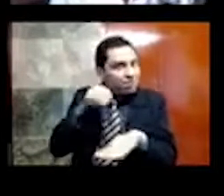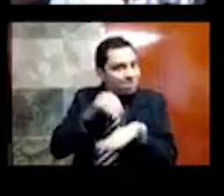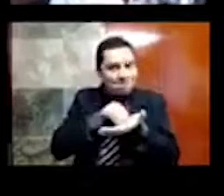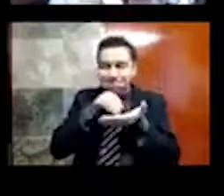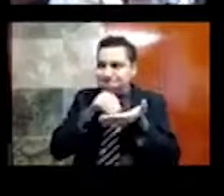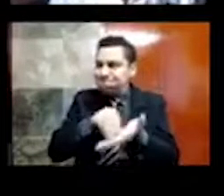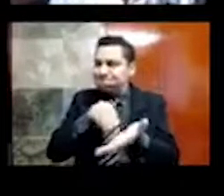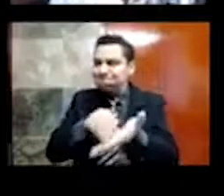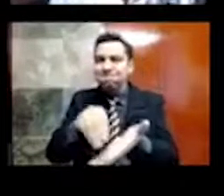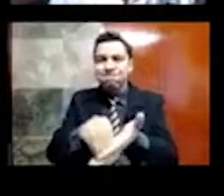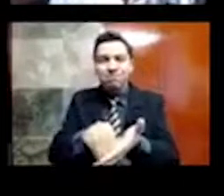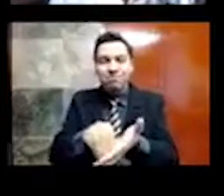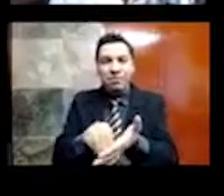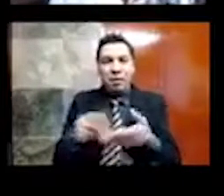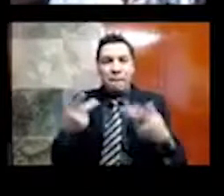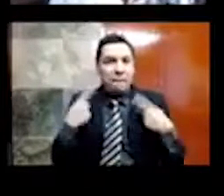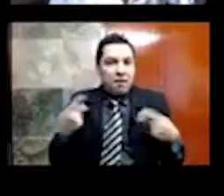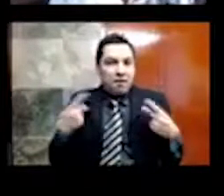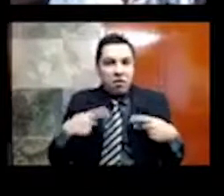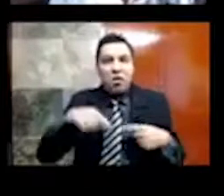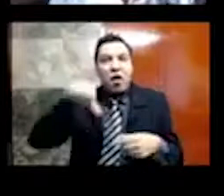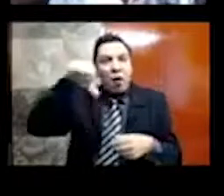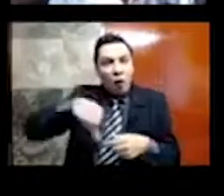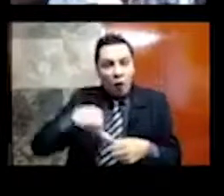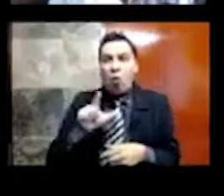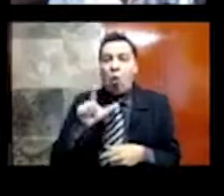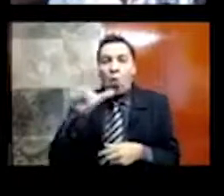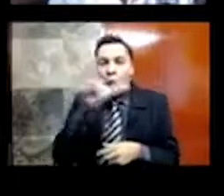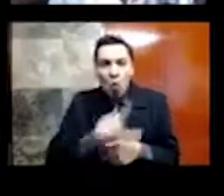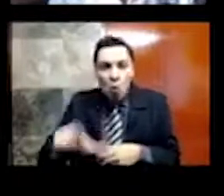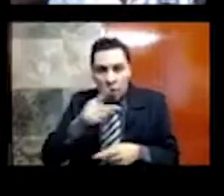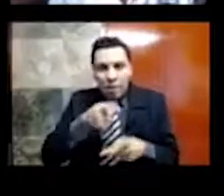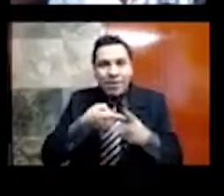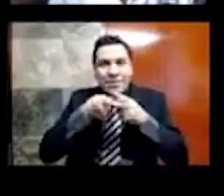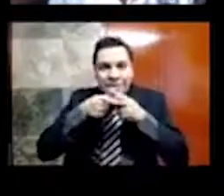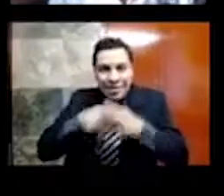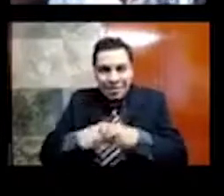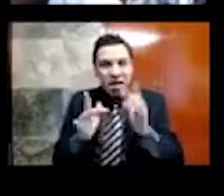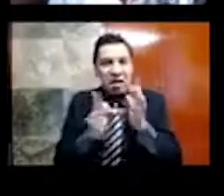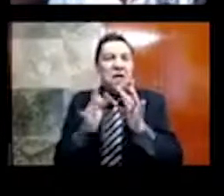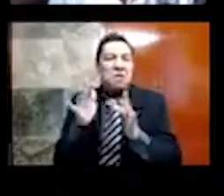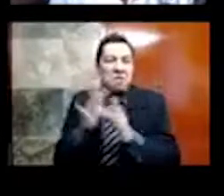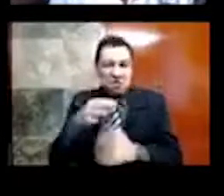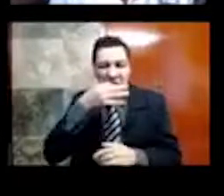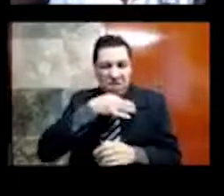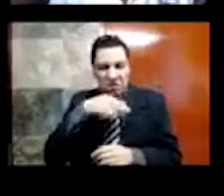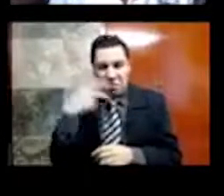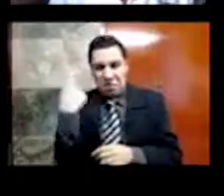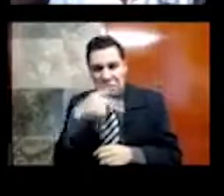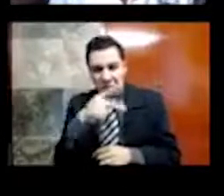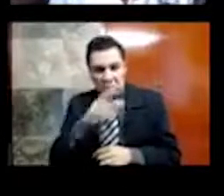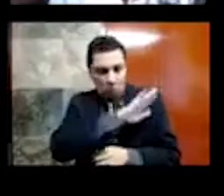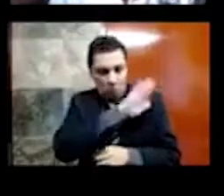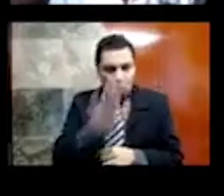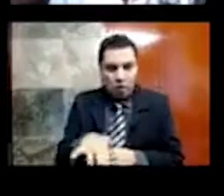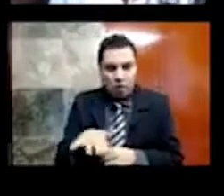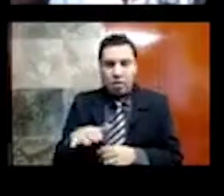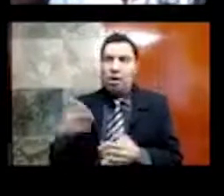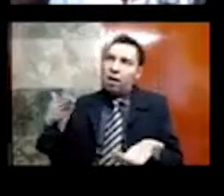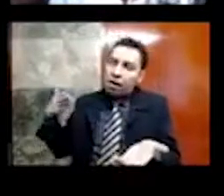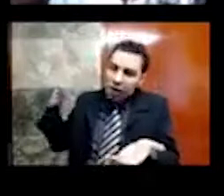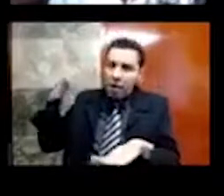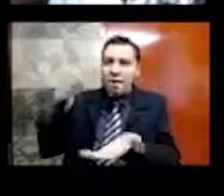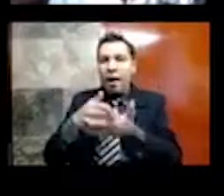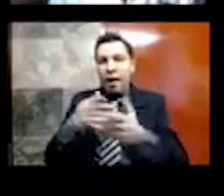pasado hacen una fiesta primer lunes de cuaresma que se llama Tlahuanca, en donde todos van a misa muy devotos y al salir de